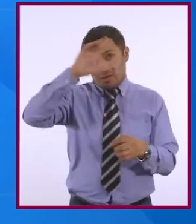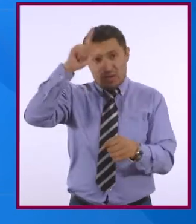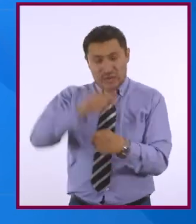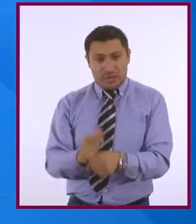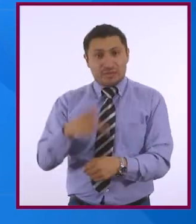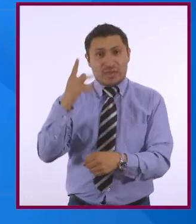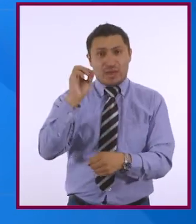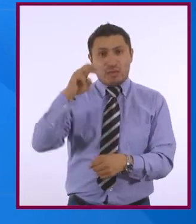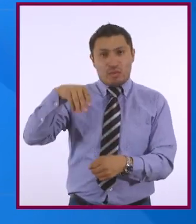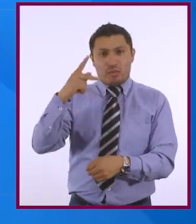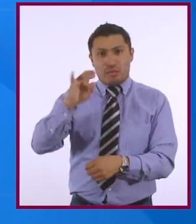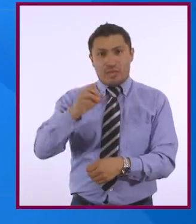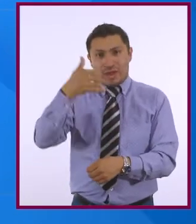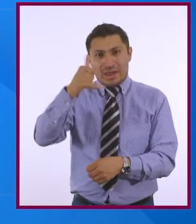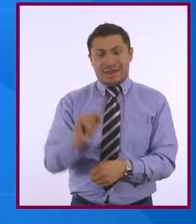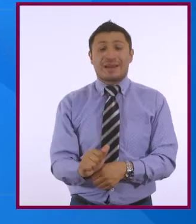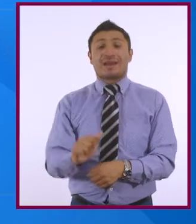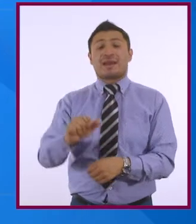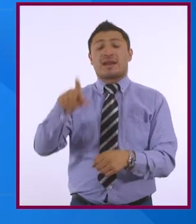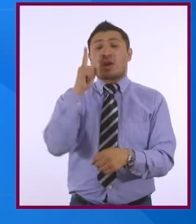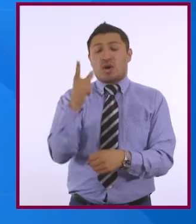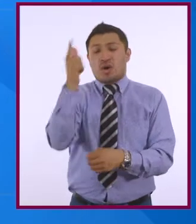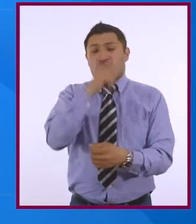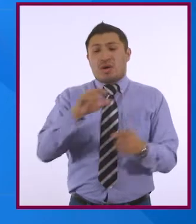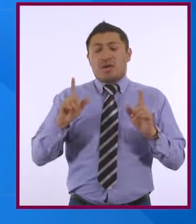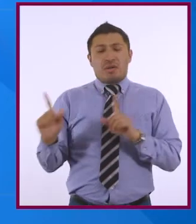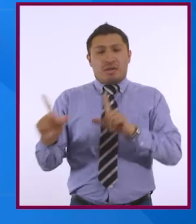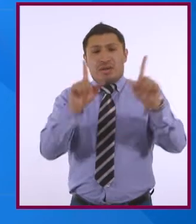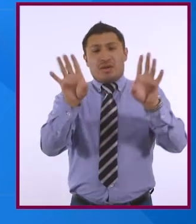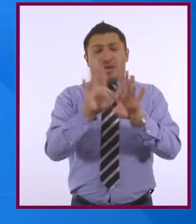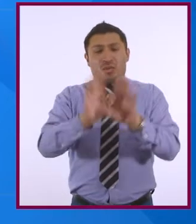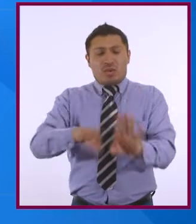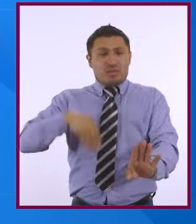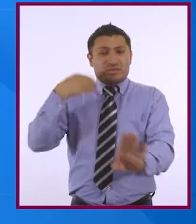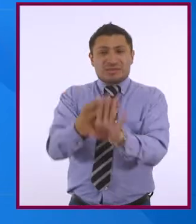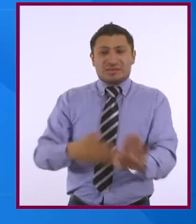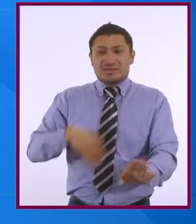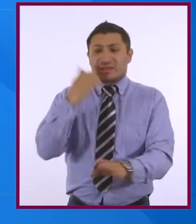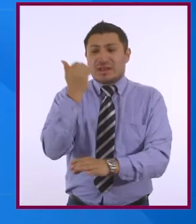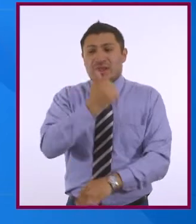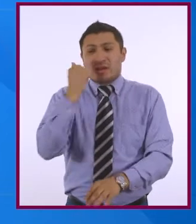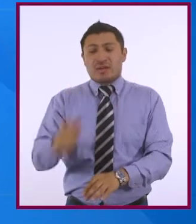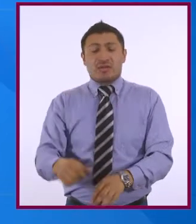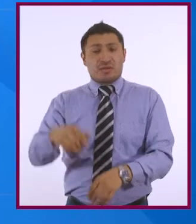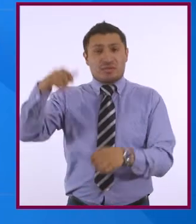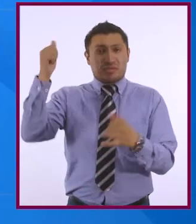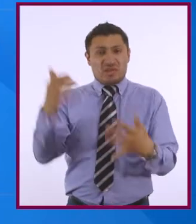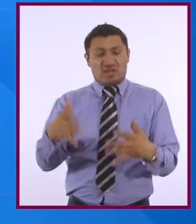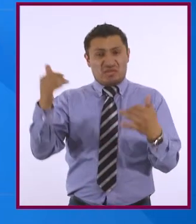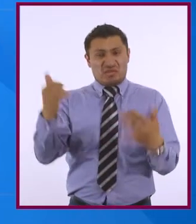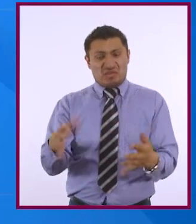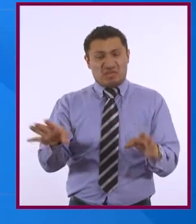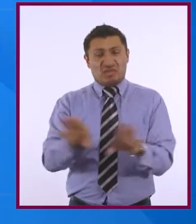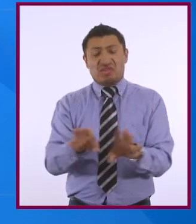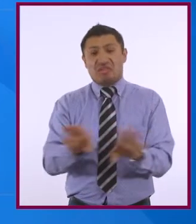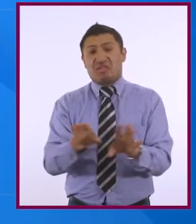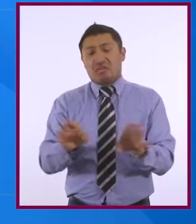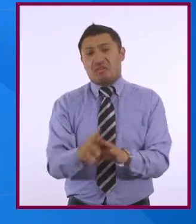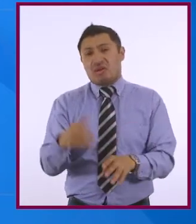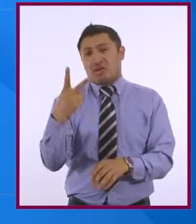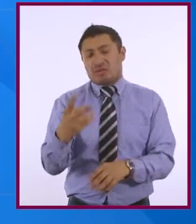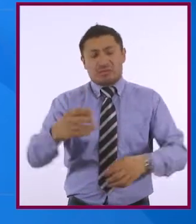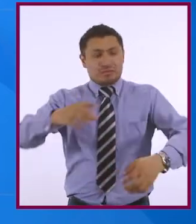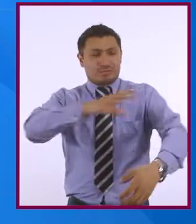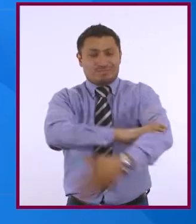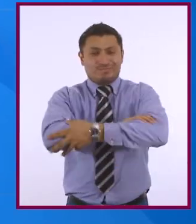En Pompeya, un vestigio muestra una escena de flagelación de un alumno rebelde. El adolescente, sostenido por dos compañeros,